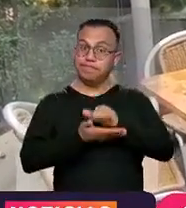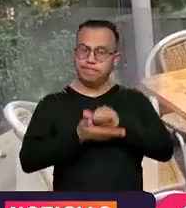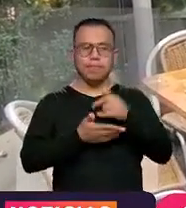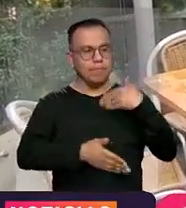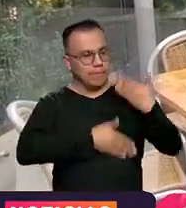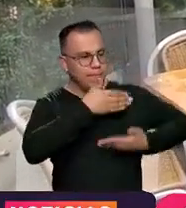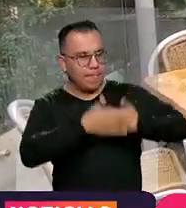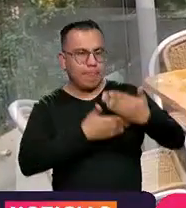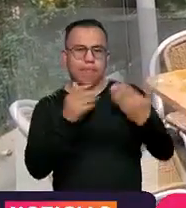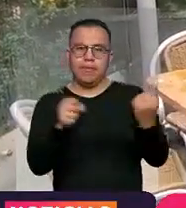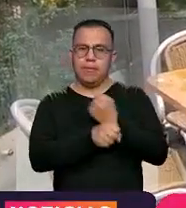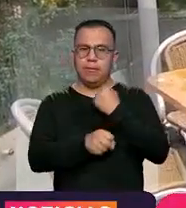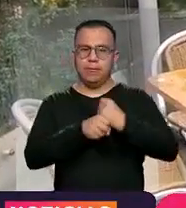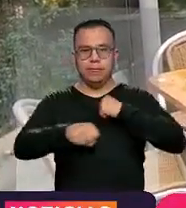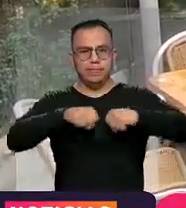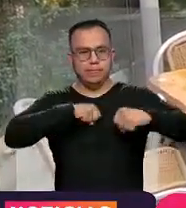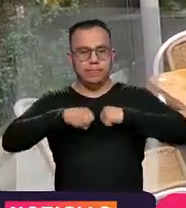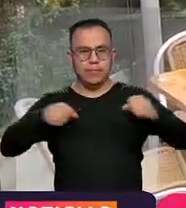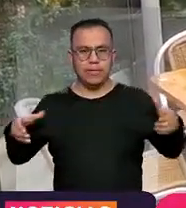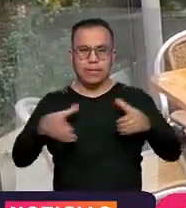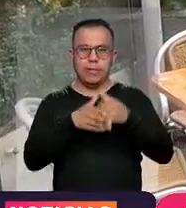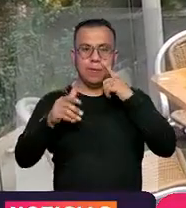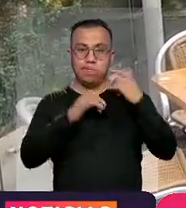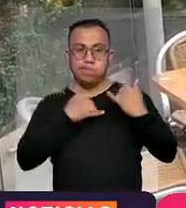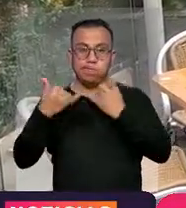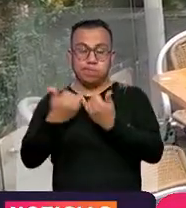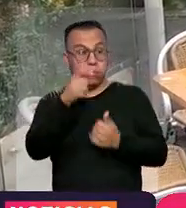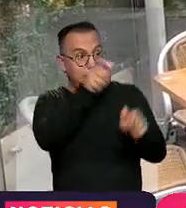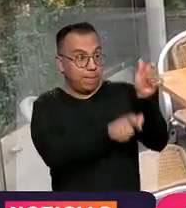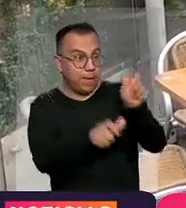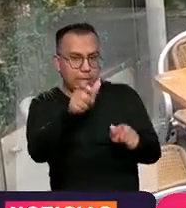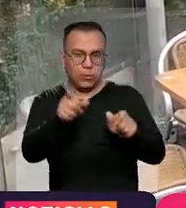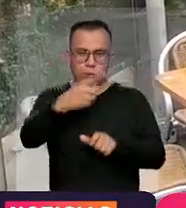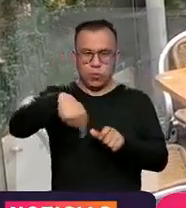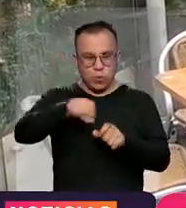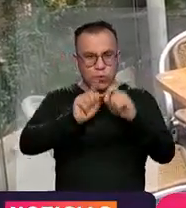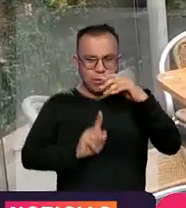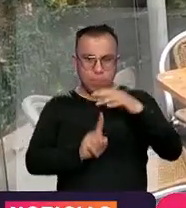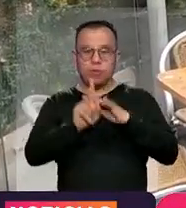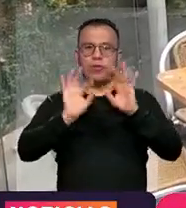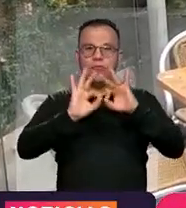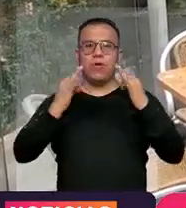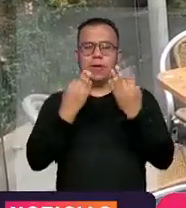seguimos cumpliendo y haciendo realidad que estas personas, sus